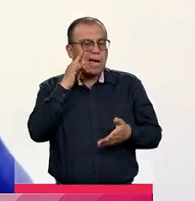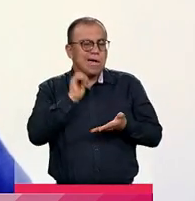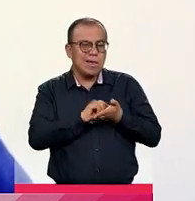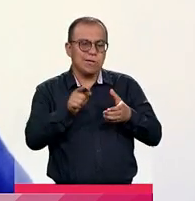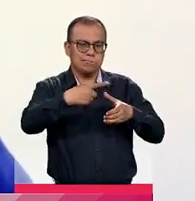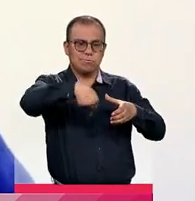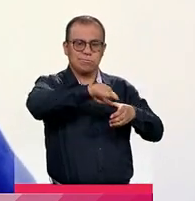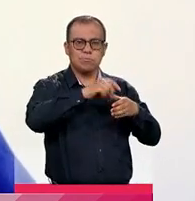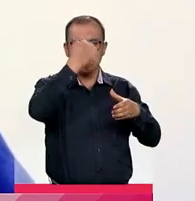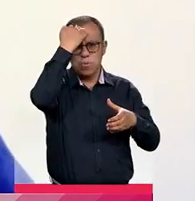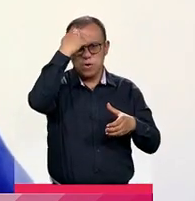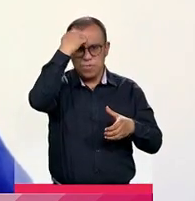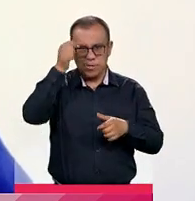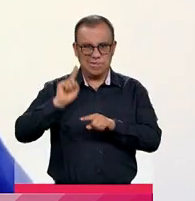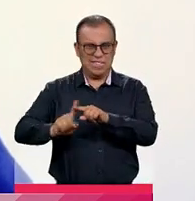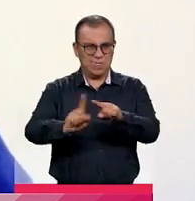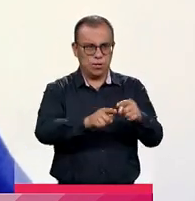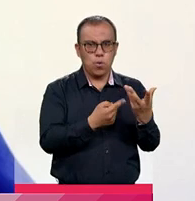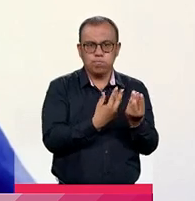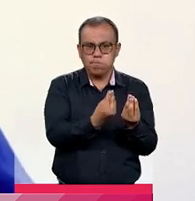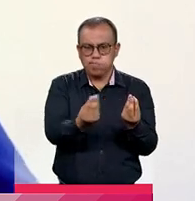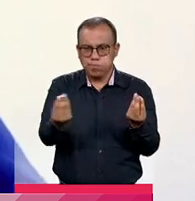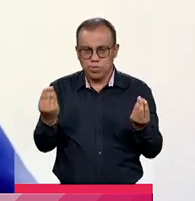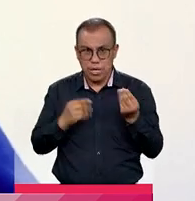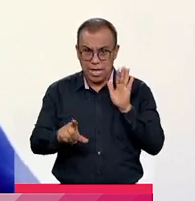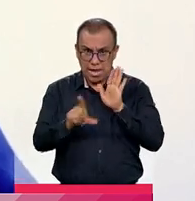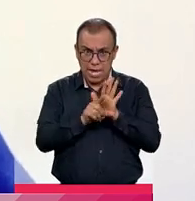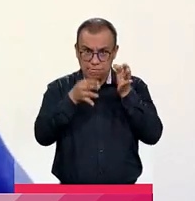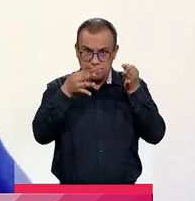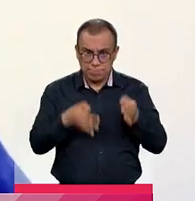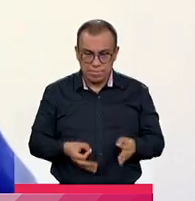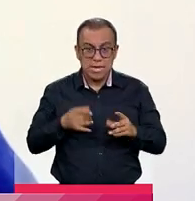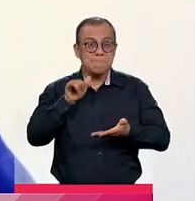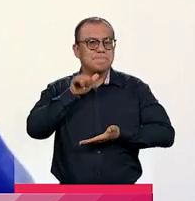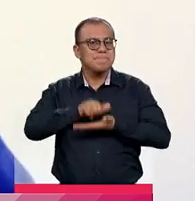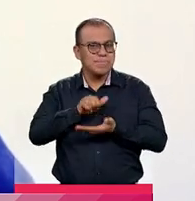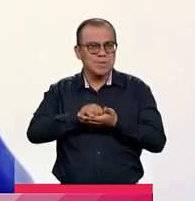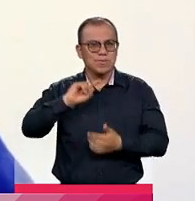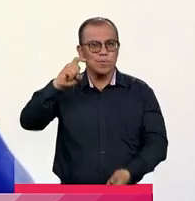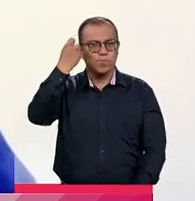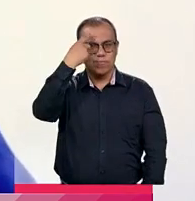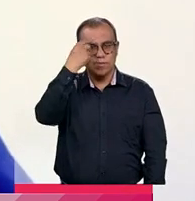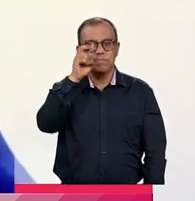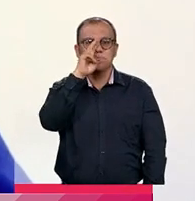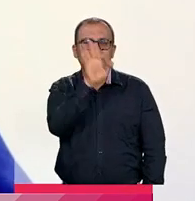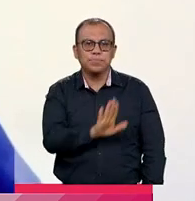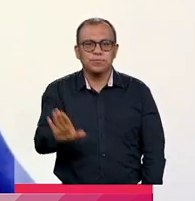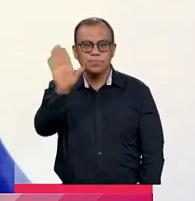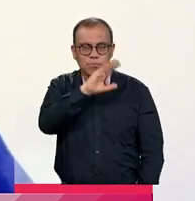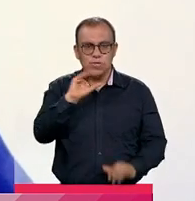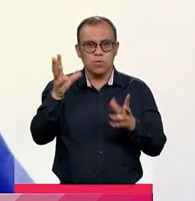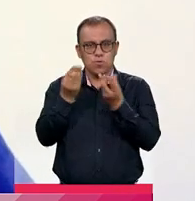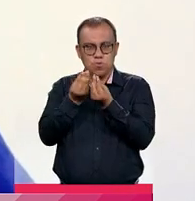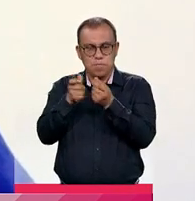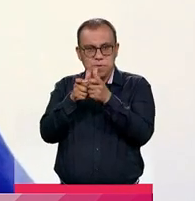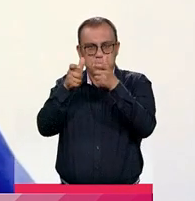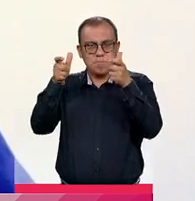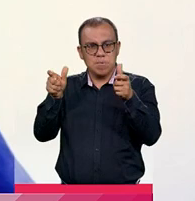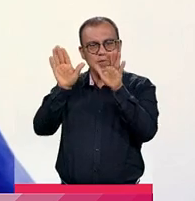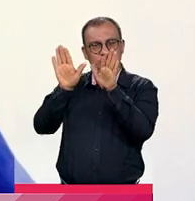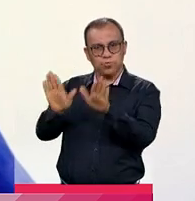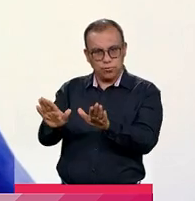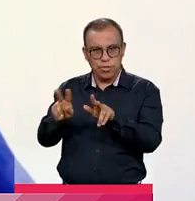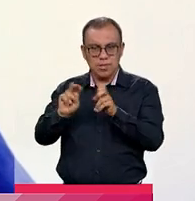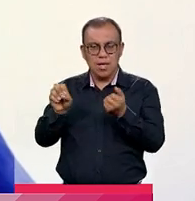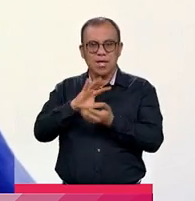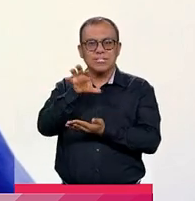por diferentes grupos al margen de la ley, inclusive por el mismo gobierno nacional, por el partido mayoritario de gobierno como